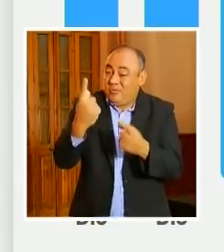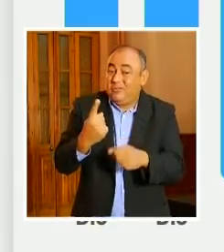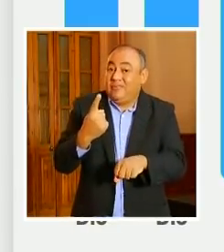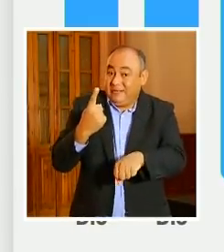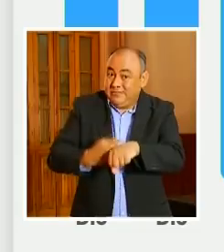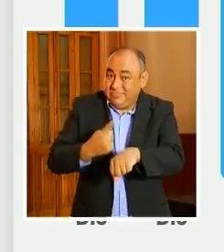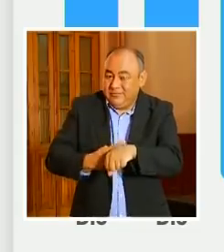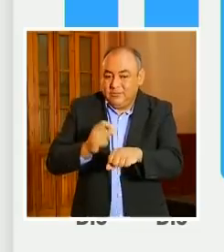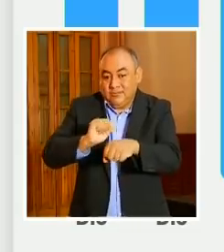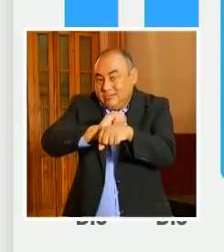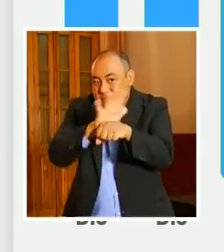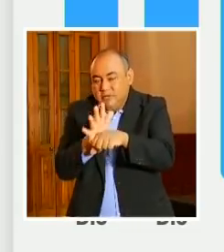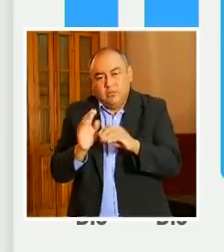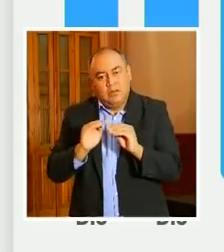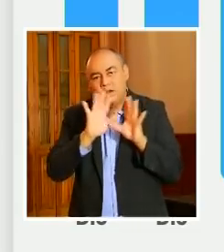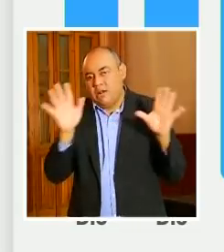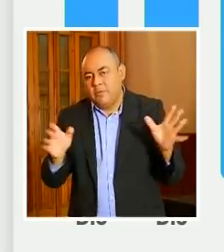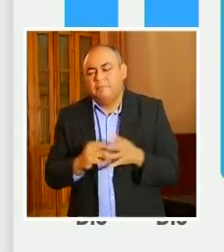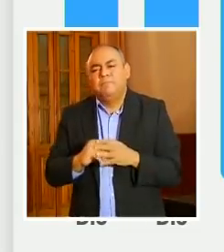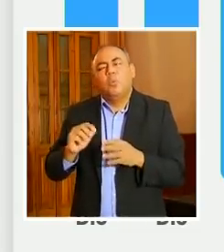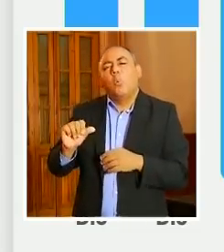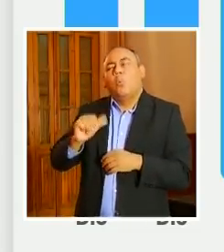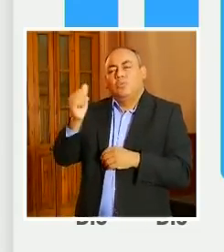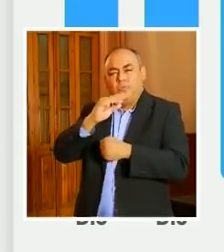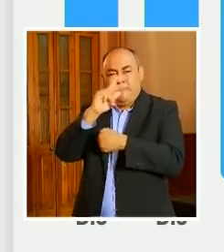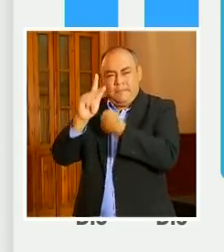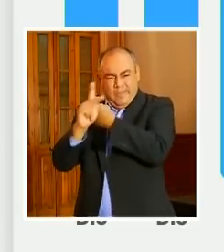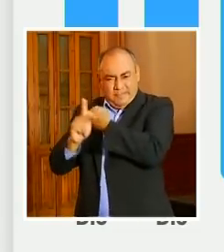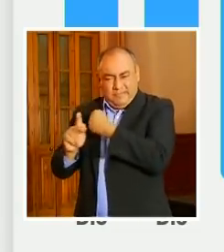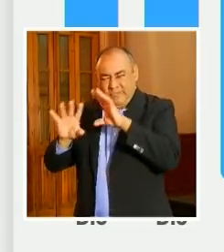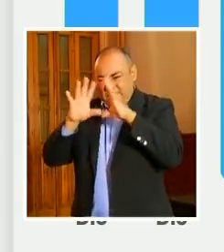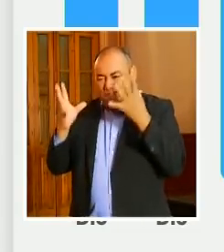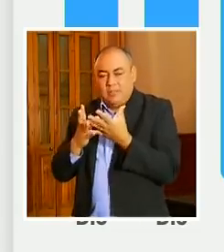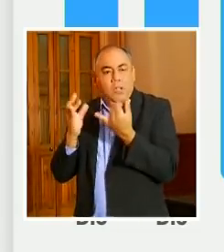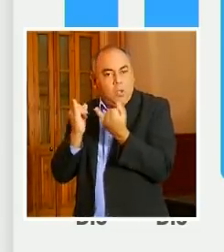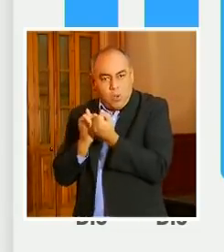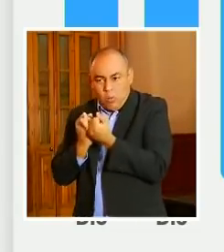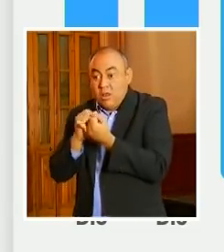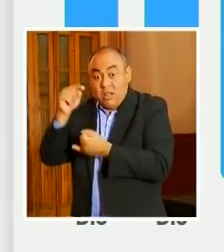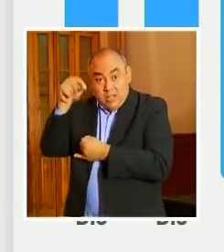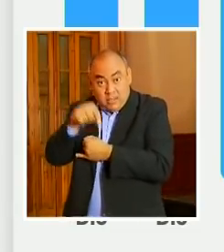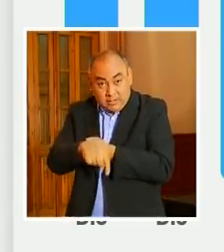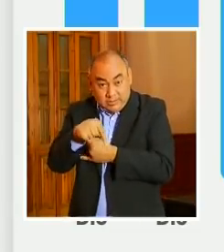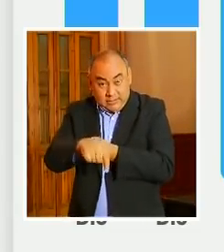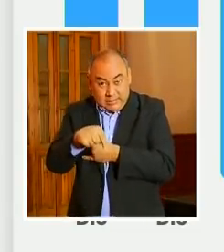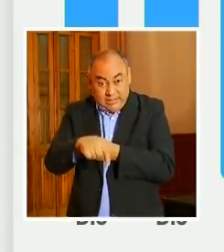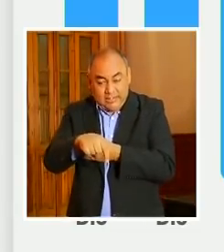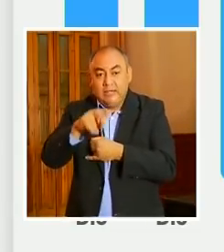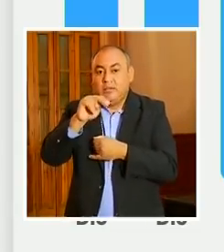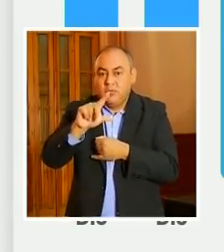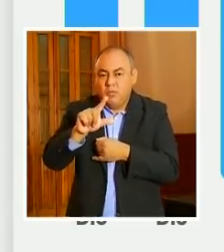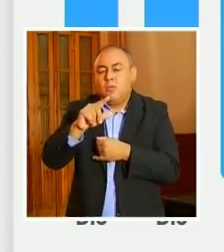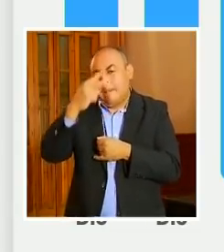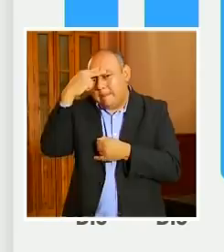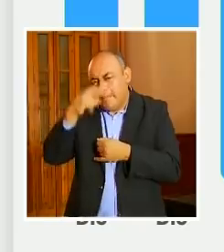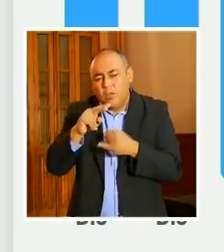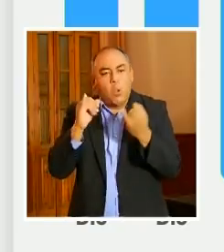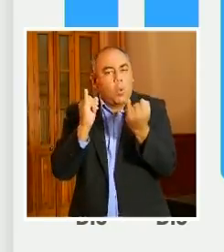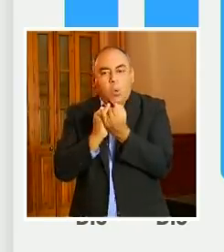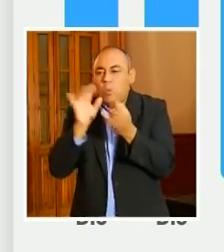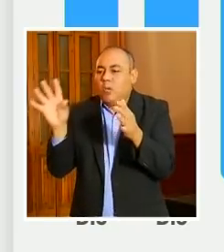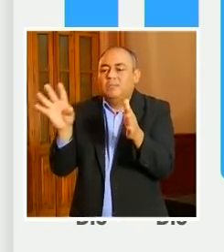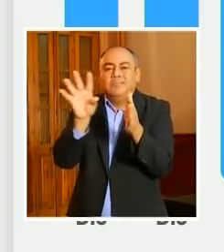y ya en México es que los servicios empiezan a verse afectados, empiezan